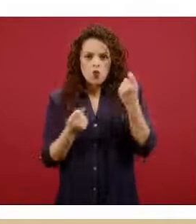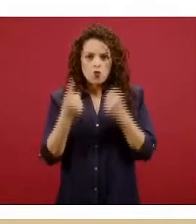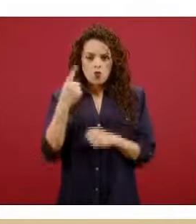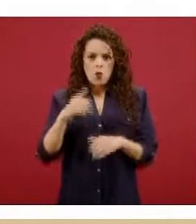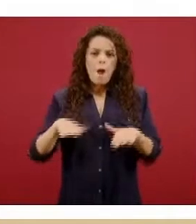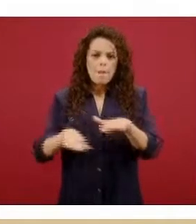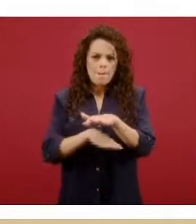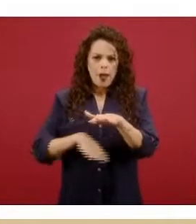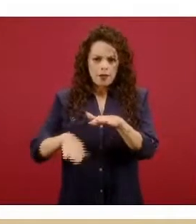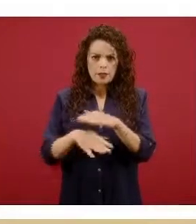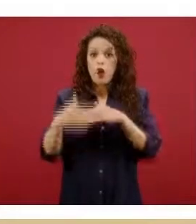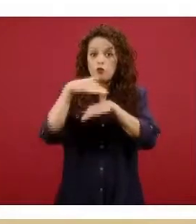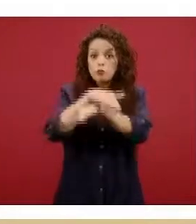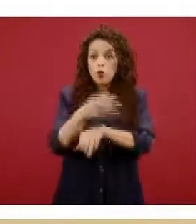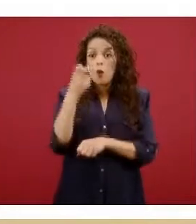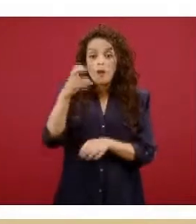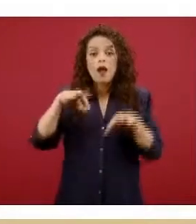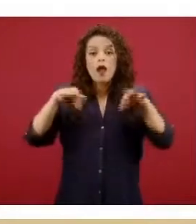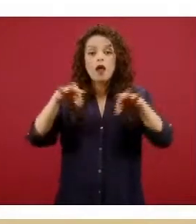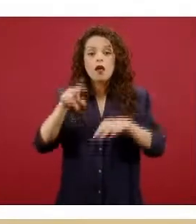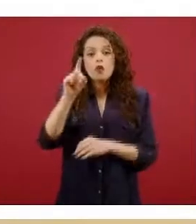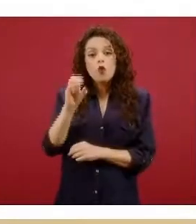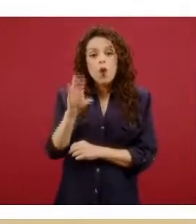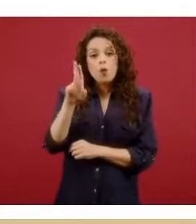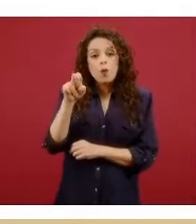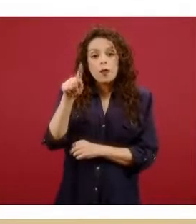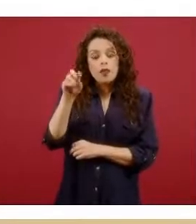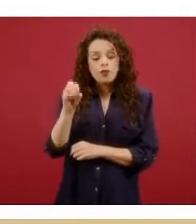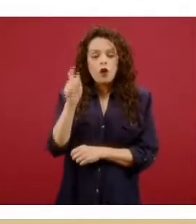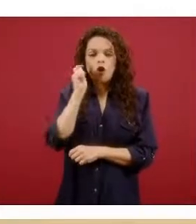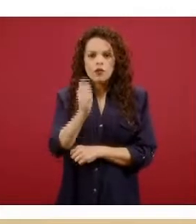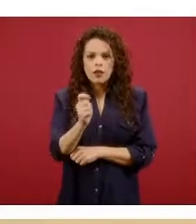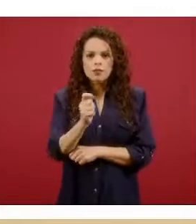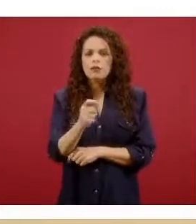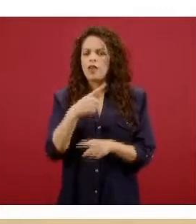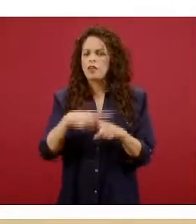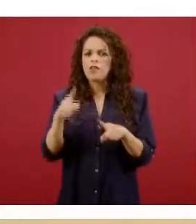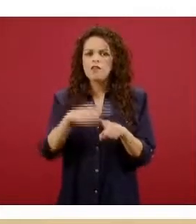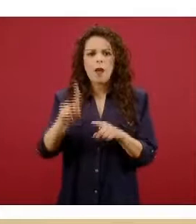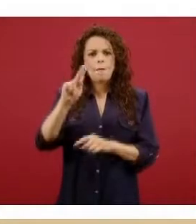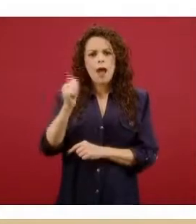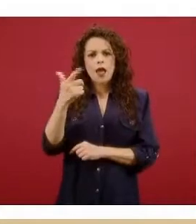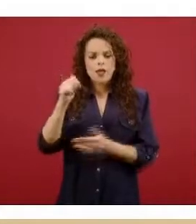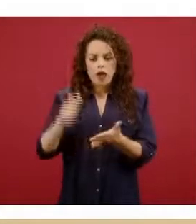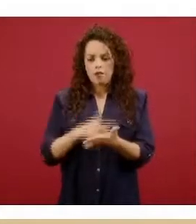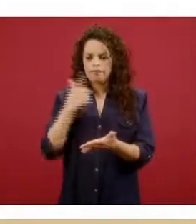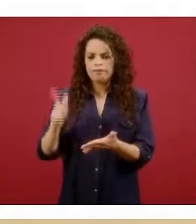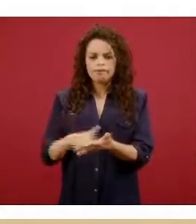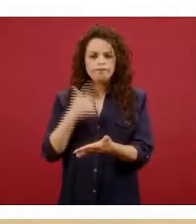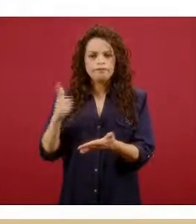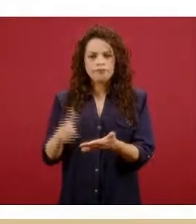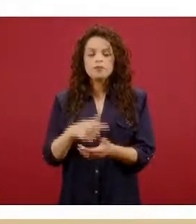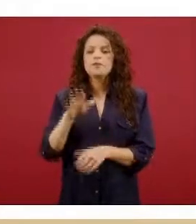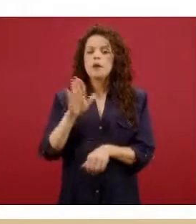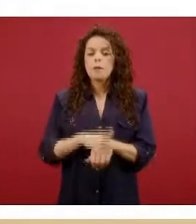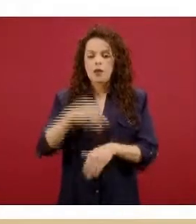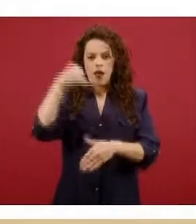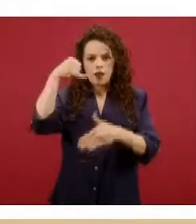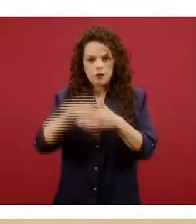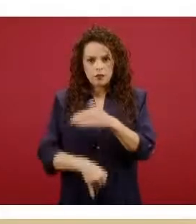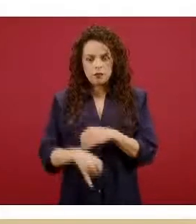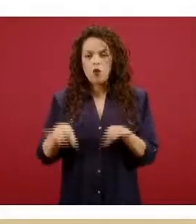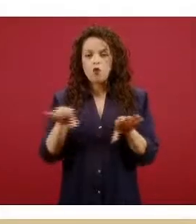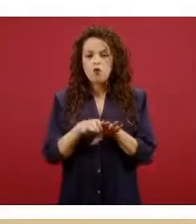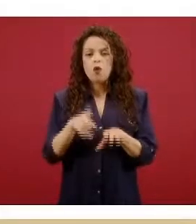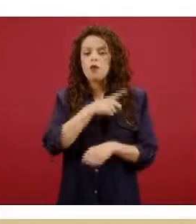sobre el documento. En general son documentos de varias páginas que detallan las condiciones de uso de